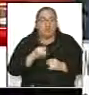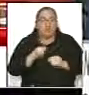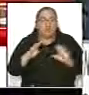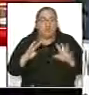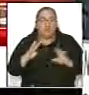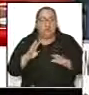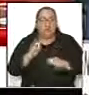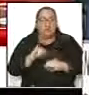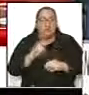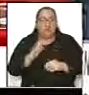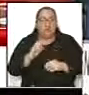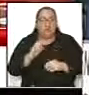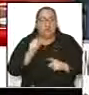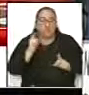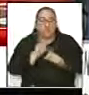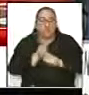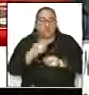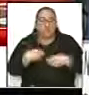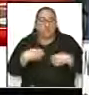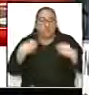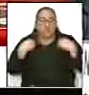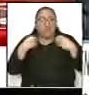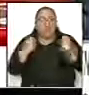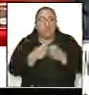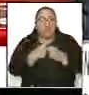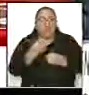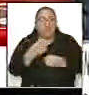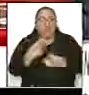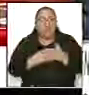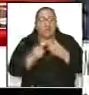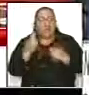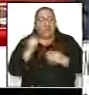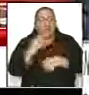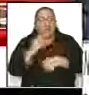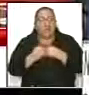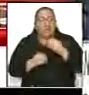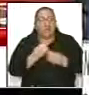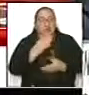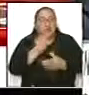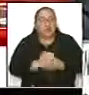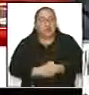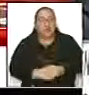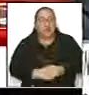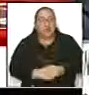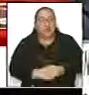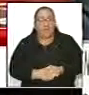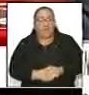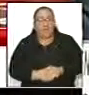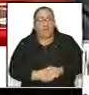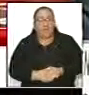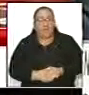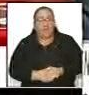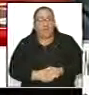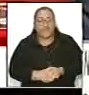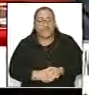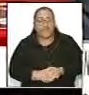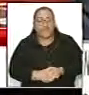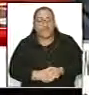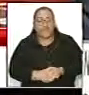MTC, dirigido a mi despacho congresal, sostiene que con el fin de solucionar la situación de la red dorsal nacional de fibra